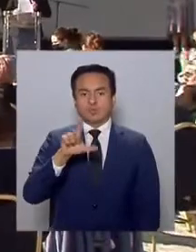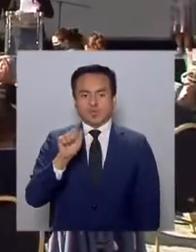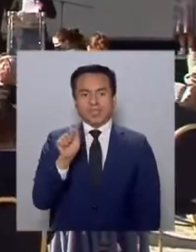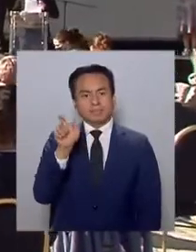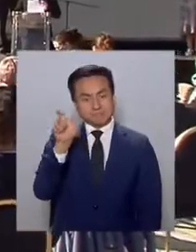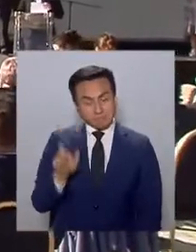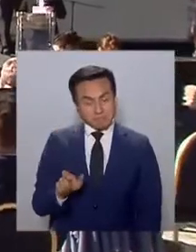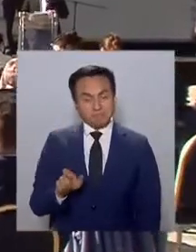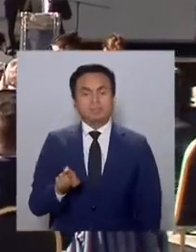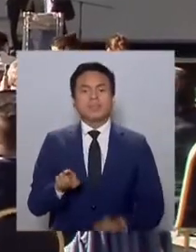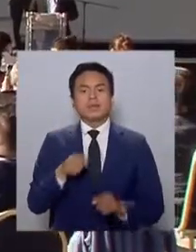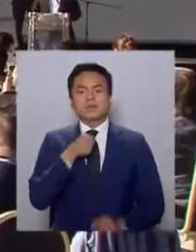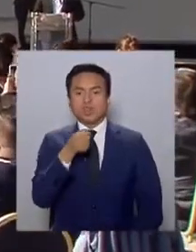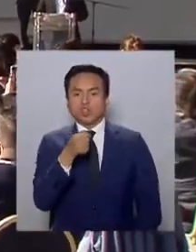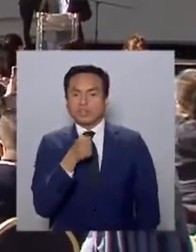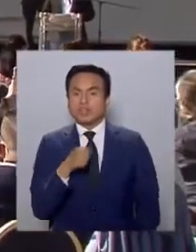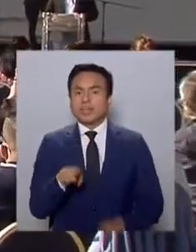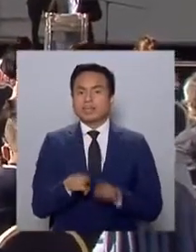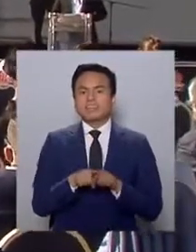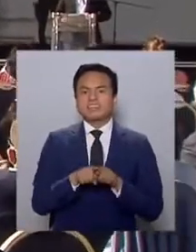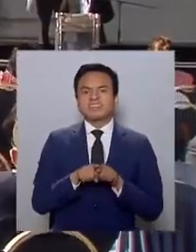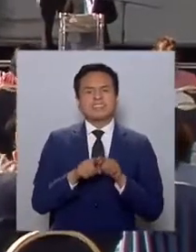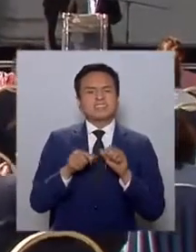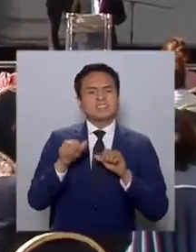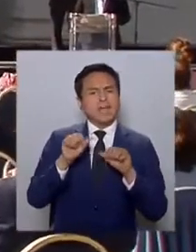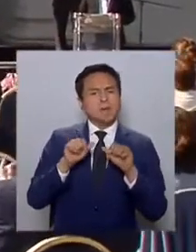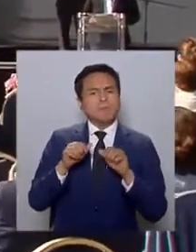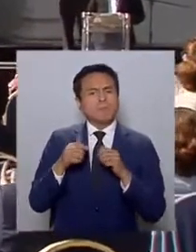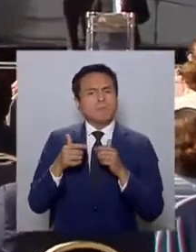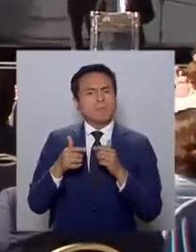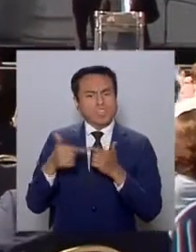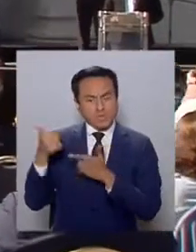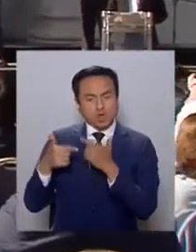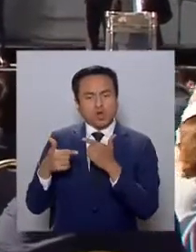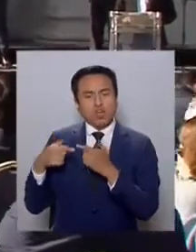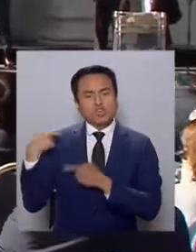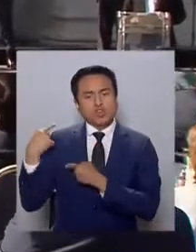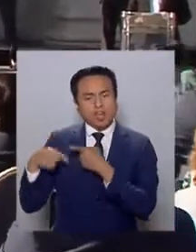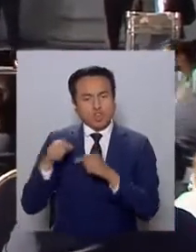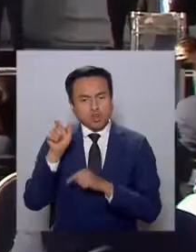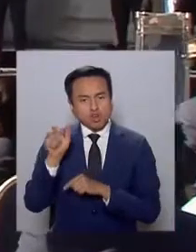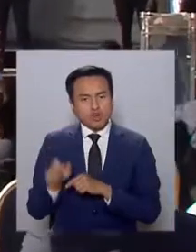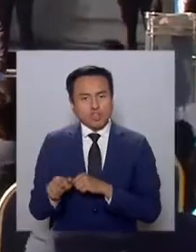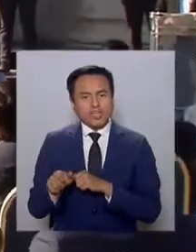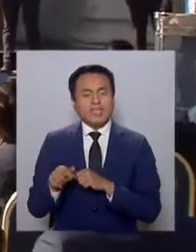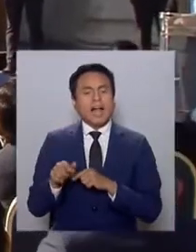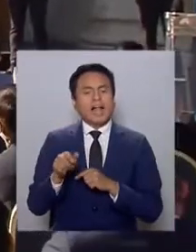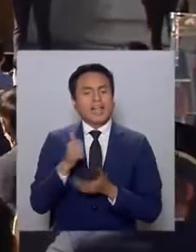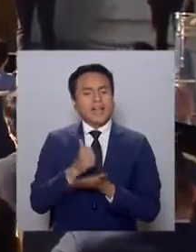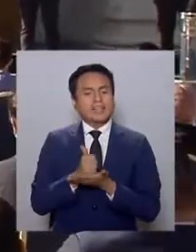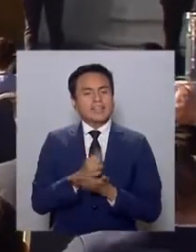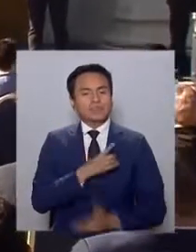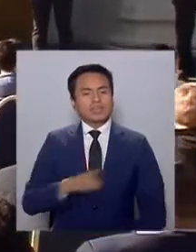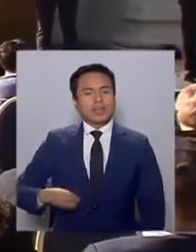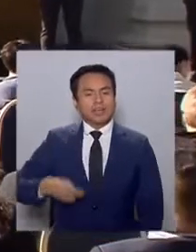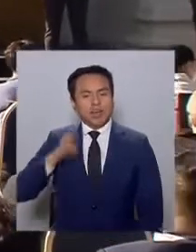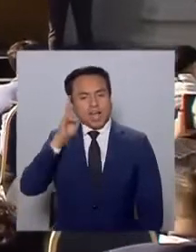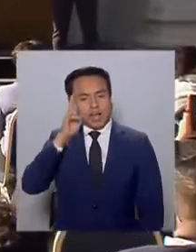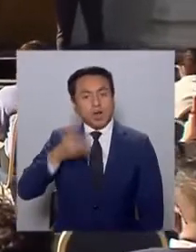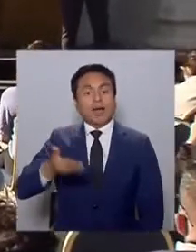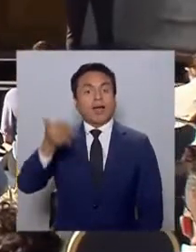Esteban Valenzuela es periodista, cientista político e historiador. Fue alcalde y diputado por